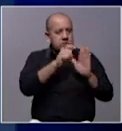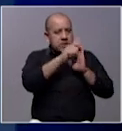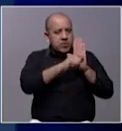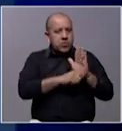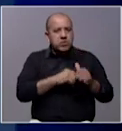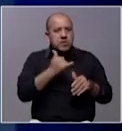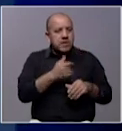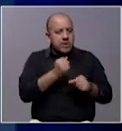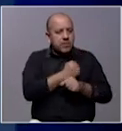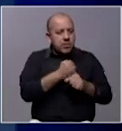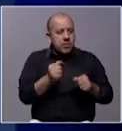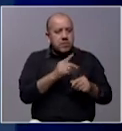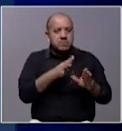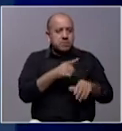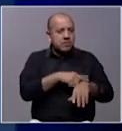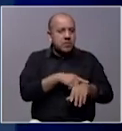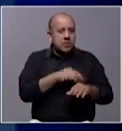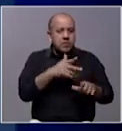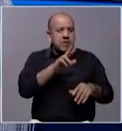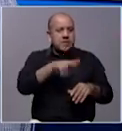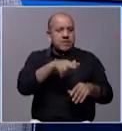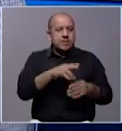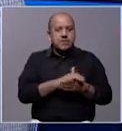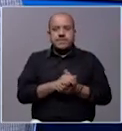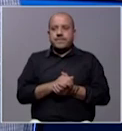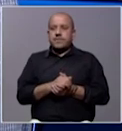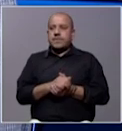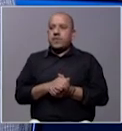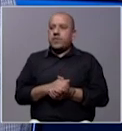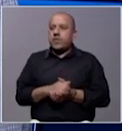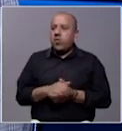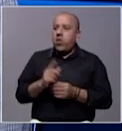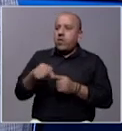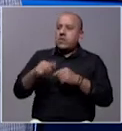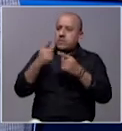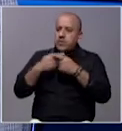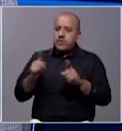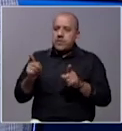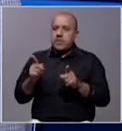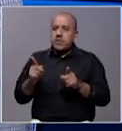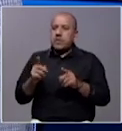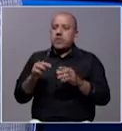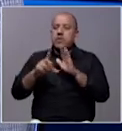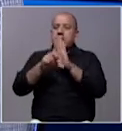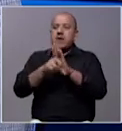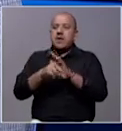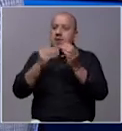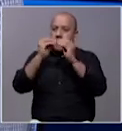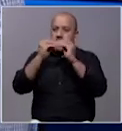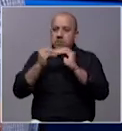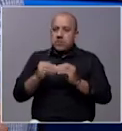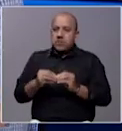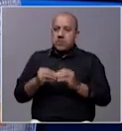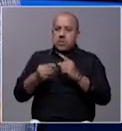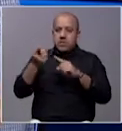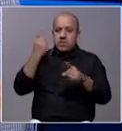se tenga que aprobar o considerar por lo menos en un plazo de tres meses no es algo diferente a lo que ocurre con las leyes de presupuesto de rendición de cuentas sobre todo con las de